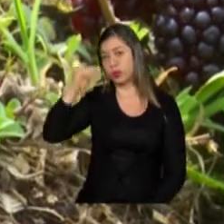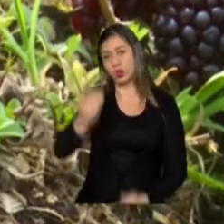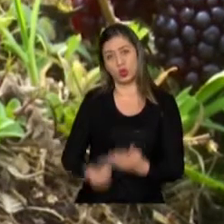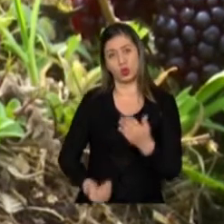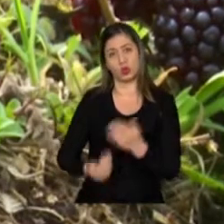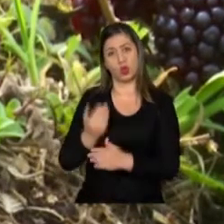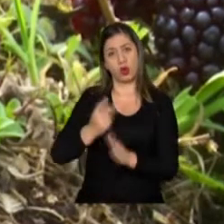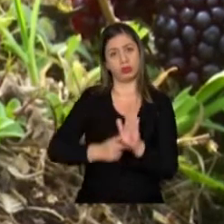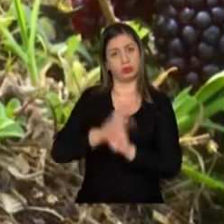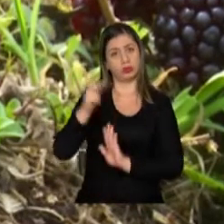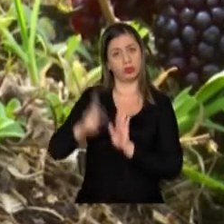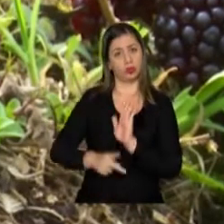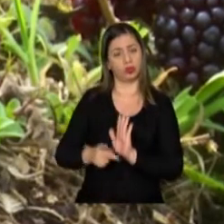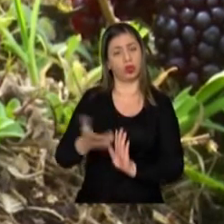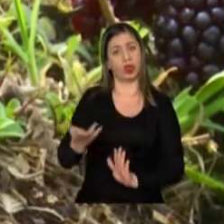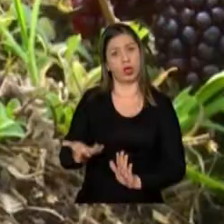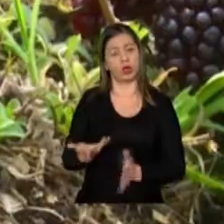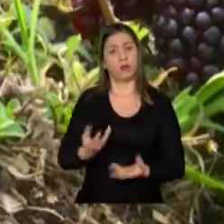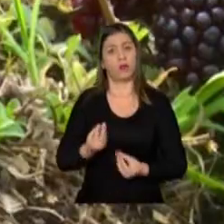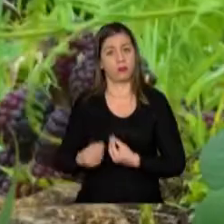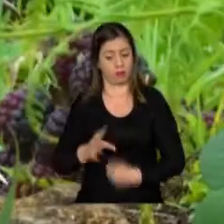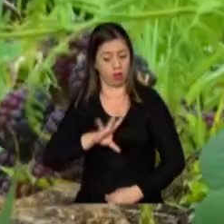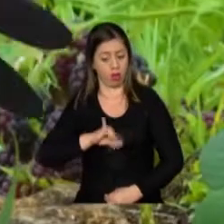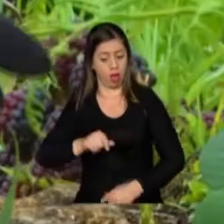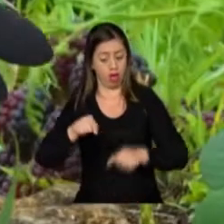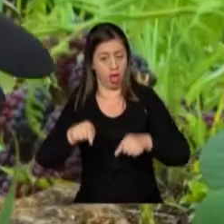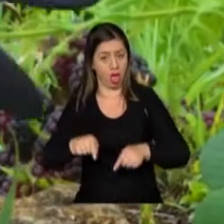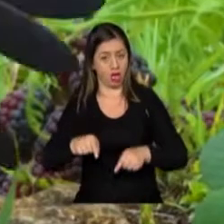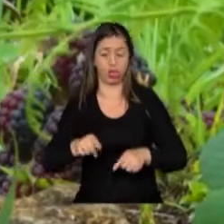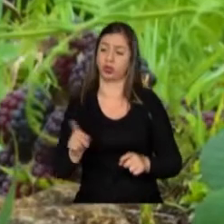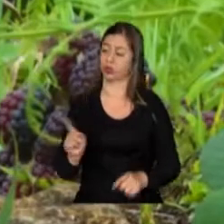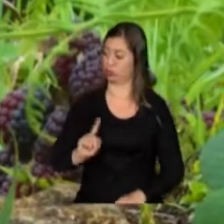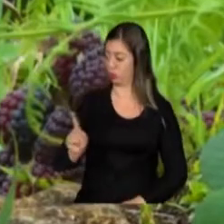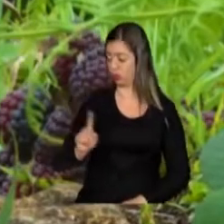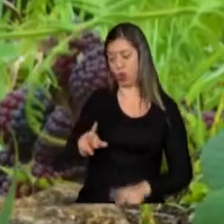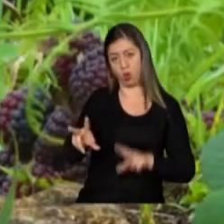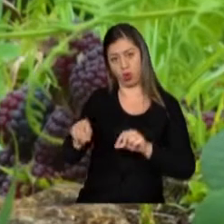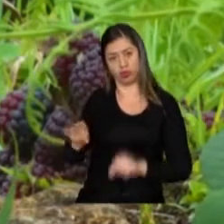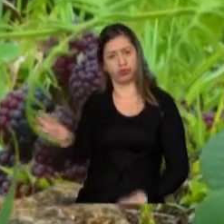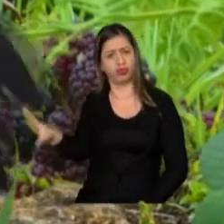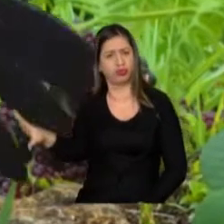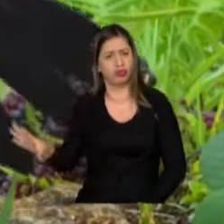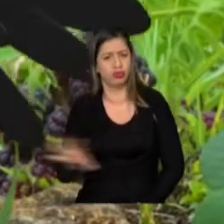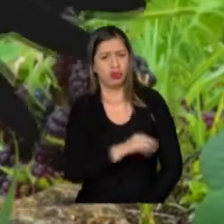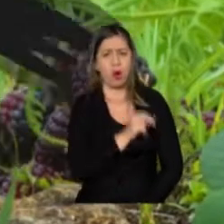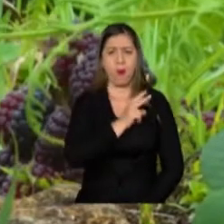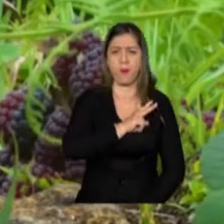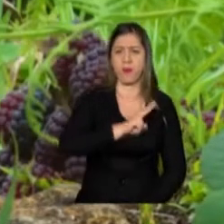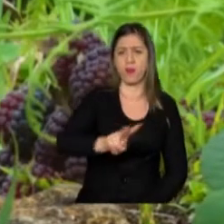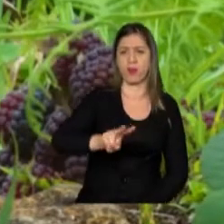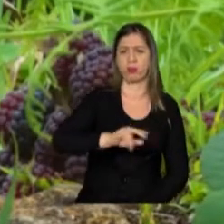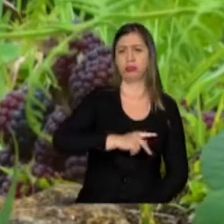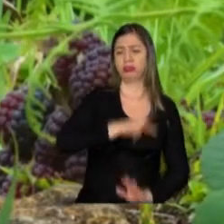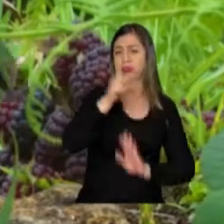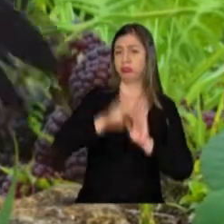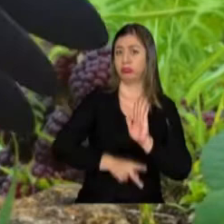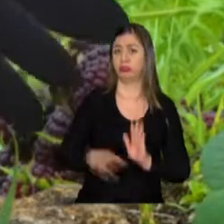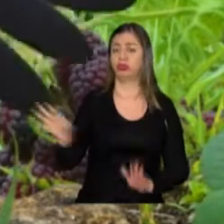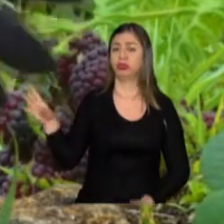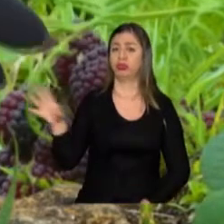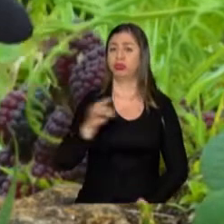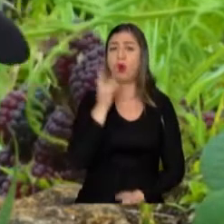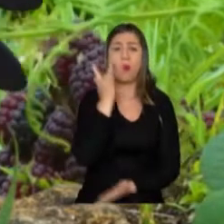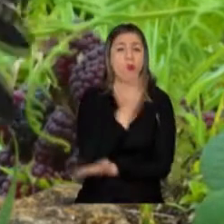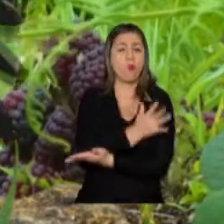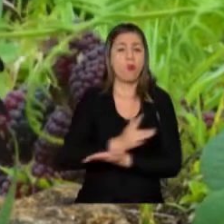nuevos proyectos serán solo para Cali? Claro que no, Rupito, es para todo el valle. El plan de descontaminación